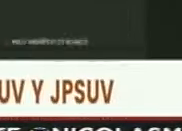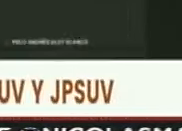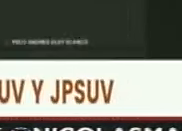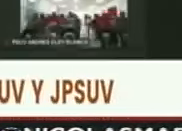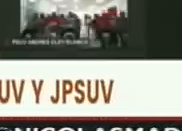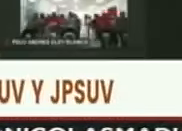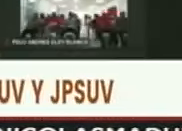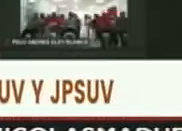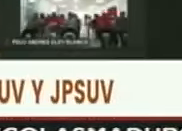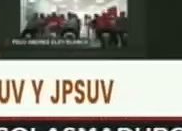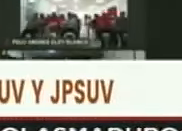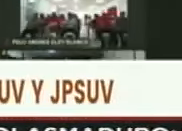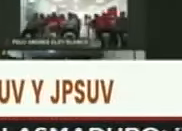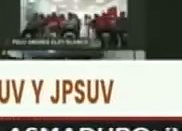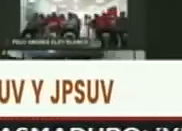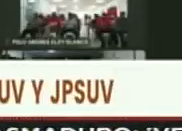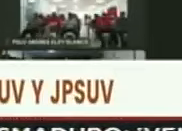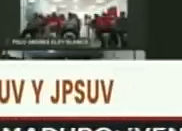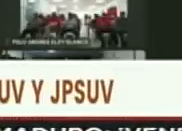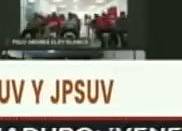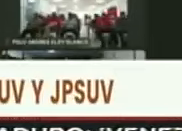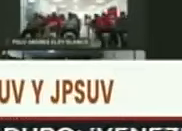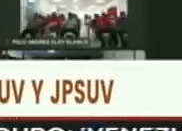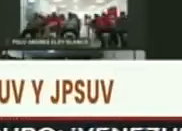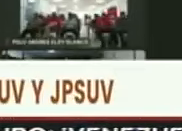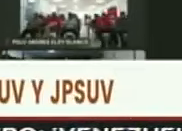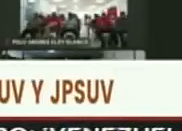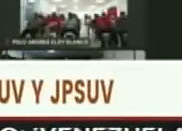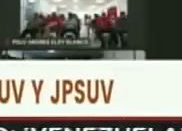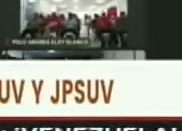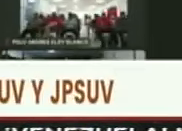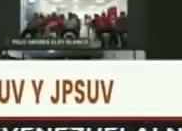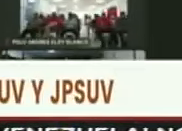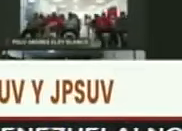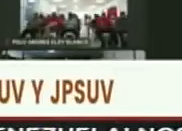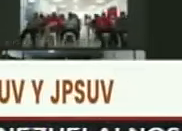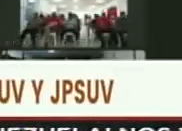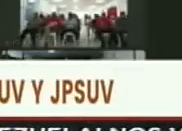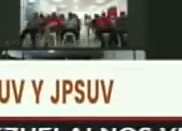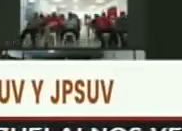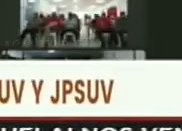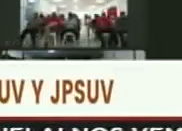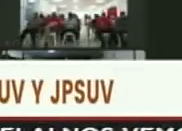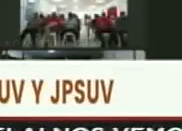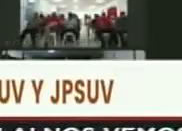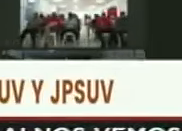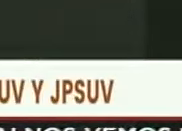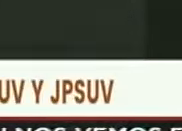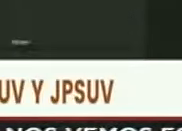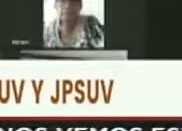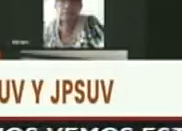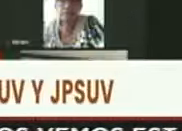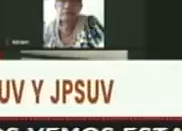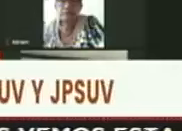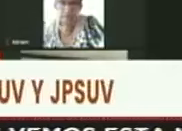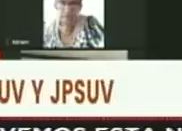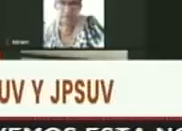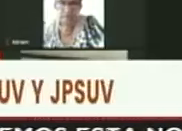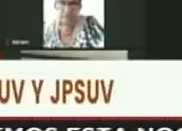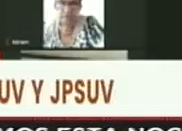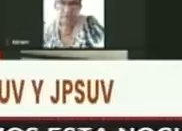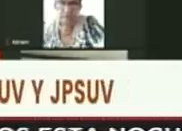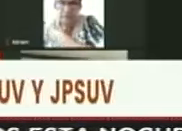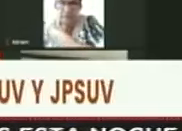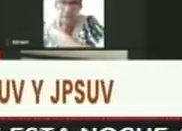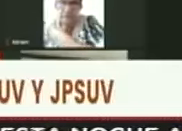políticos estadales equipos políticos municipales a los equipos políticos parroquiales a la